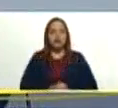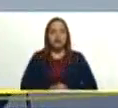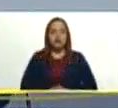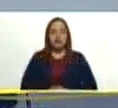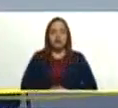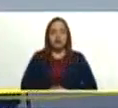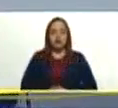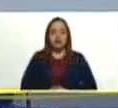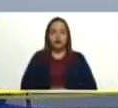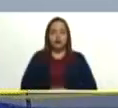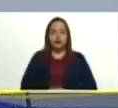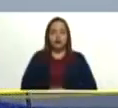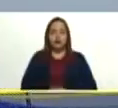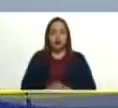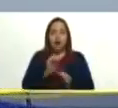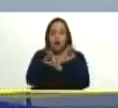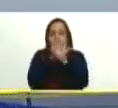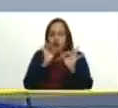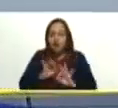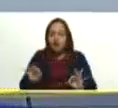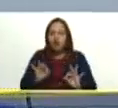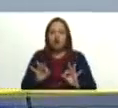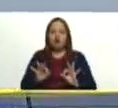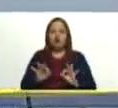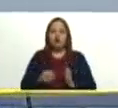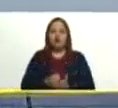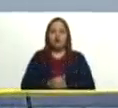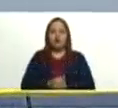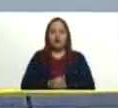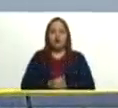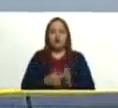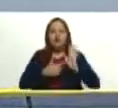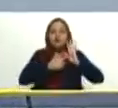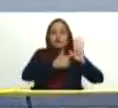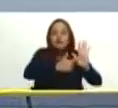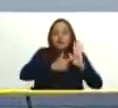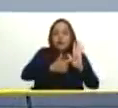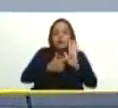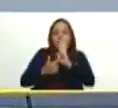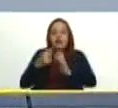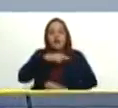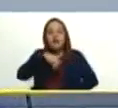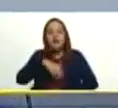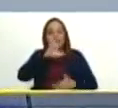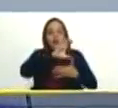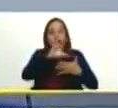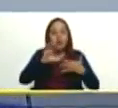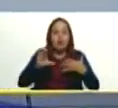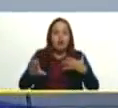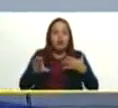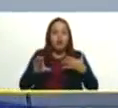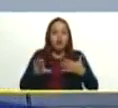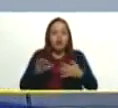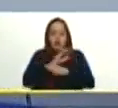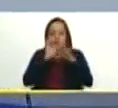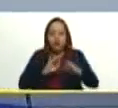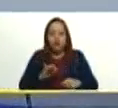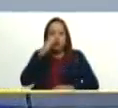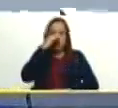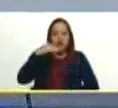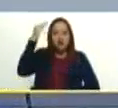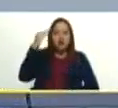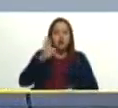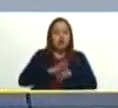reflects de una manera que refleje nuestra característica y nuestra condición de adultos, porque